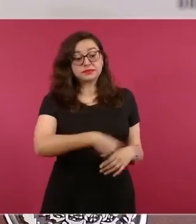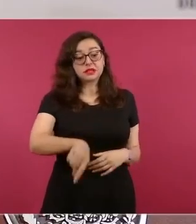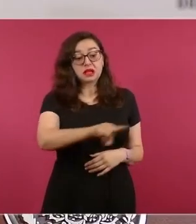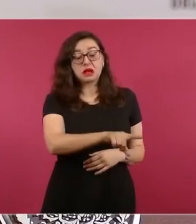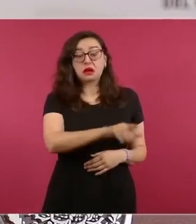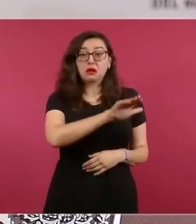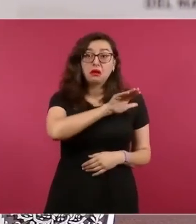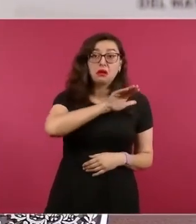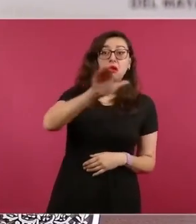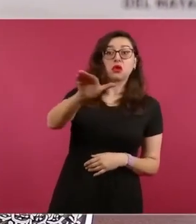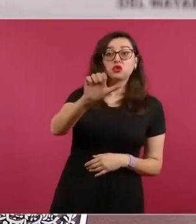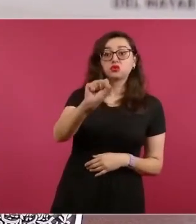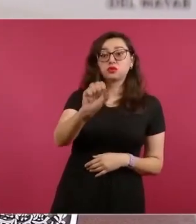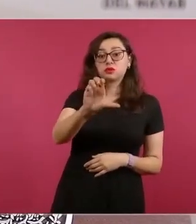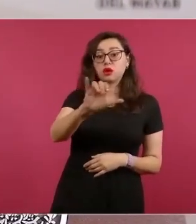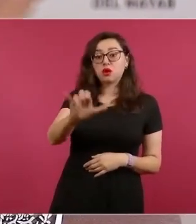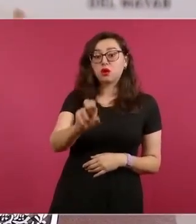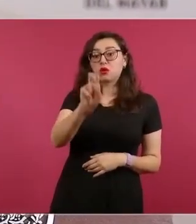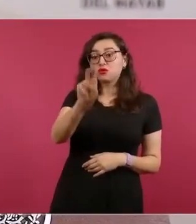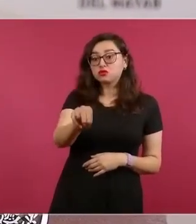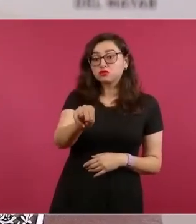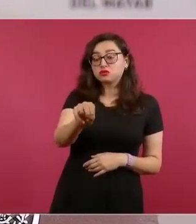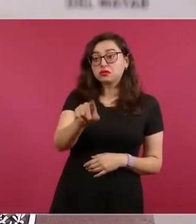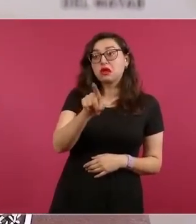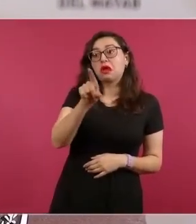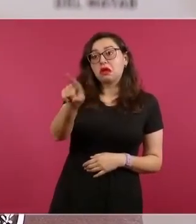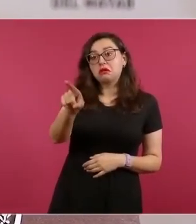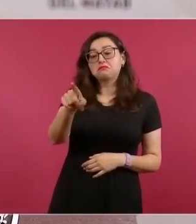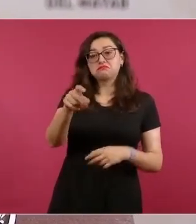ley sin fundamento,